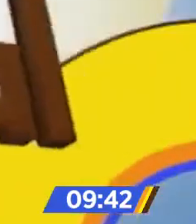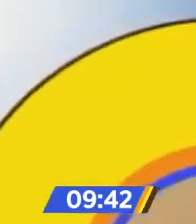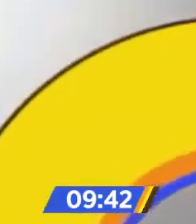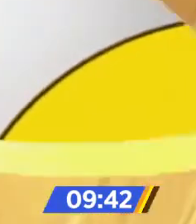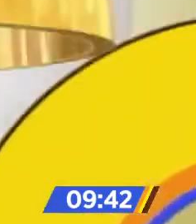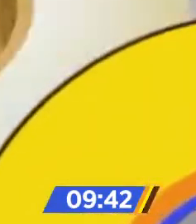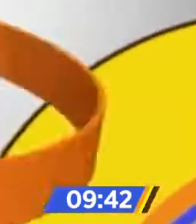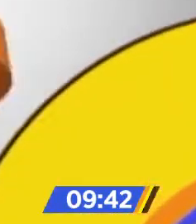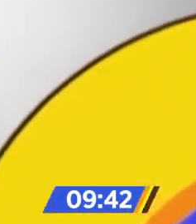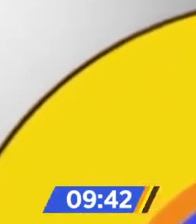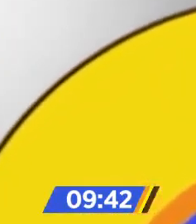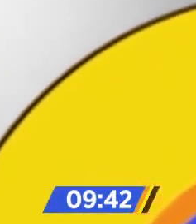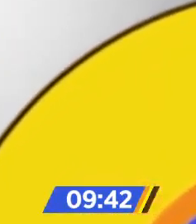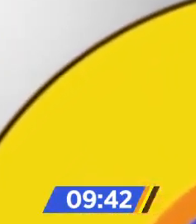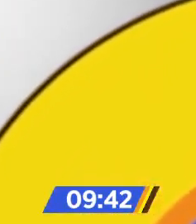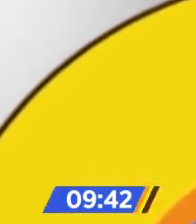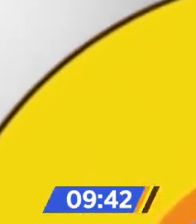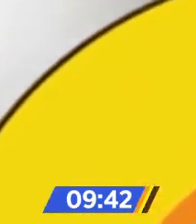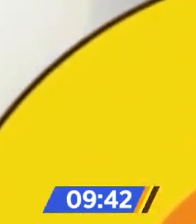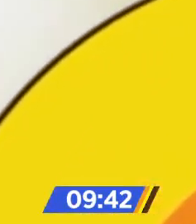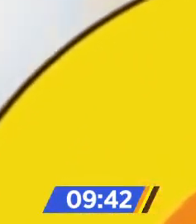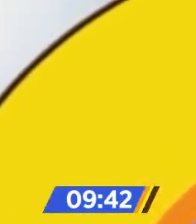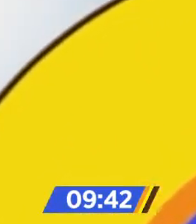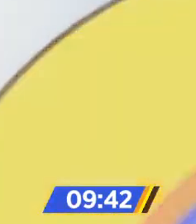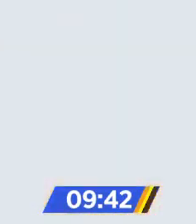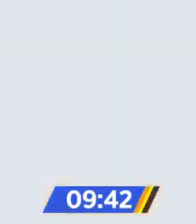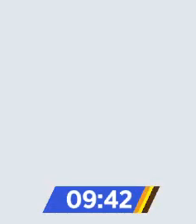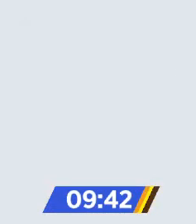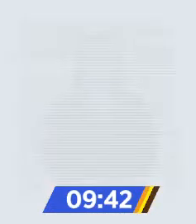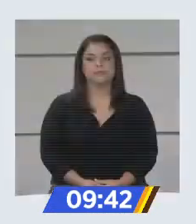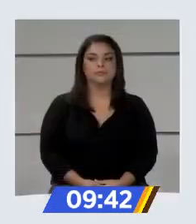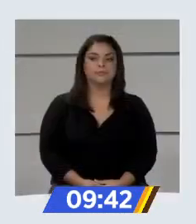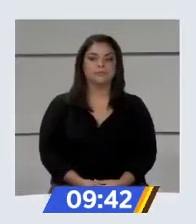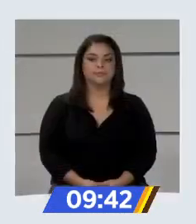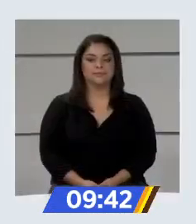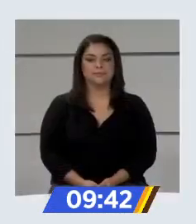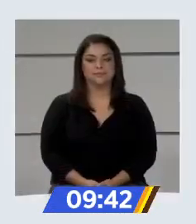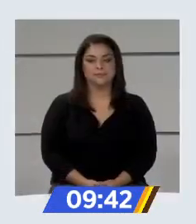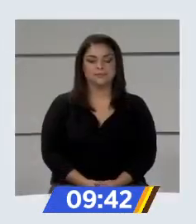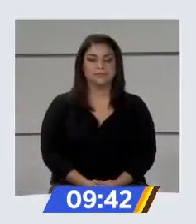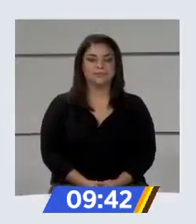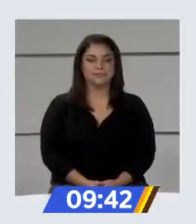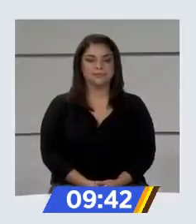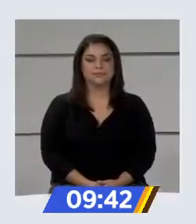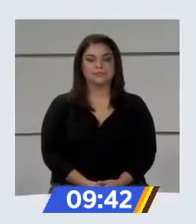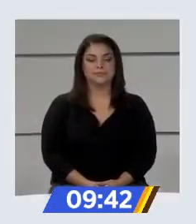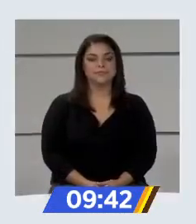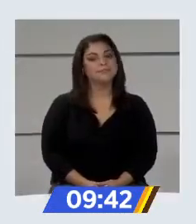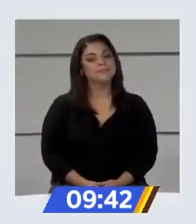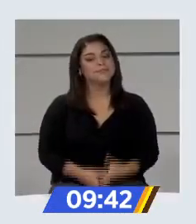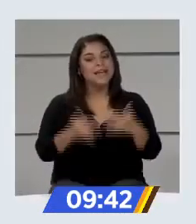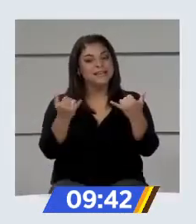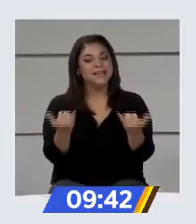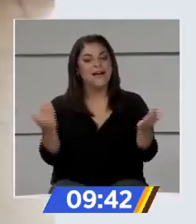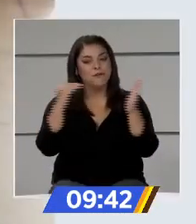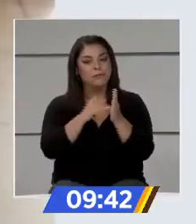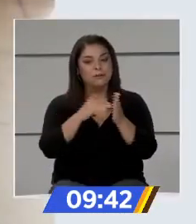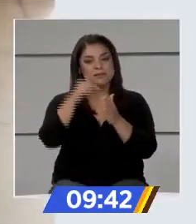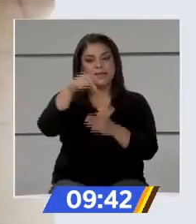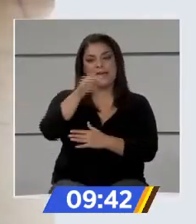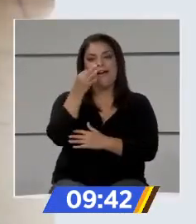Volver a vernos me emociona bastante. Para que pase solo debo cuidarme. Te saludo con la mano en el aire. Regresamos a este